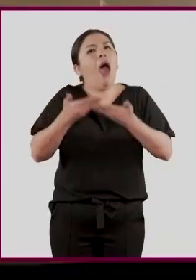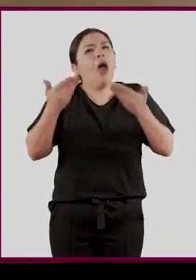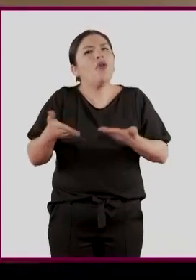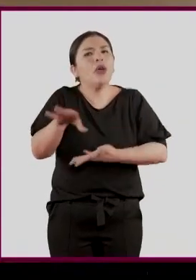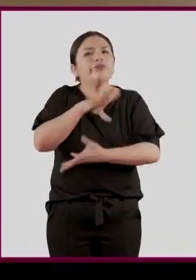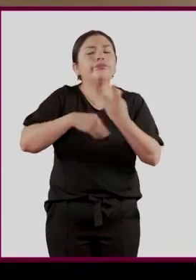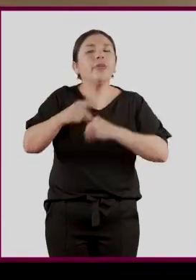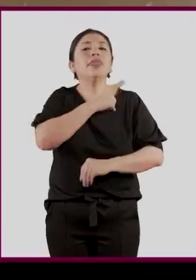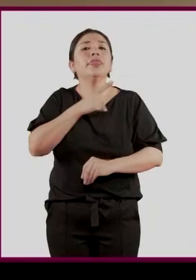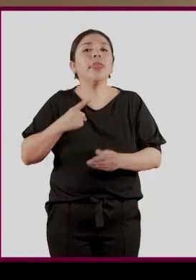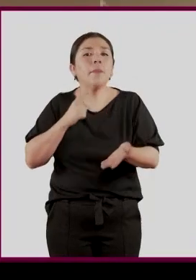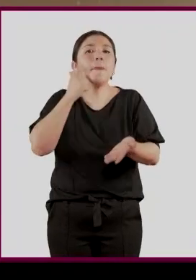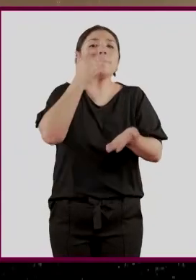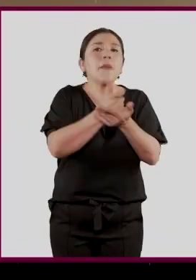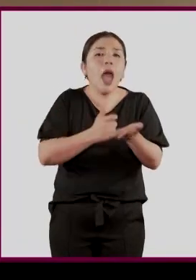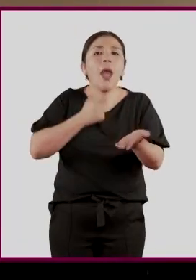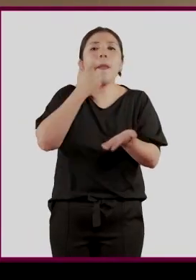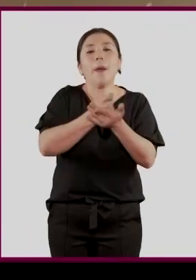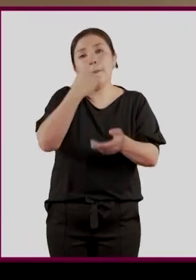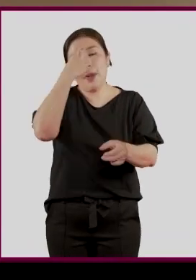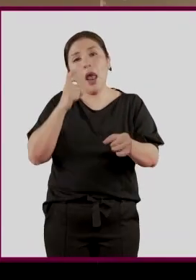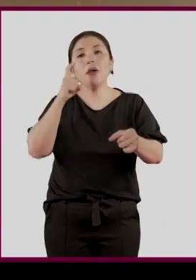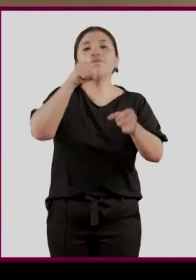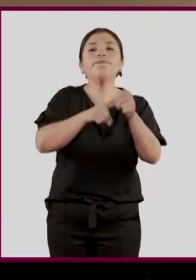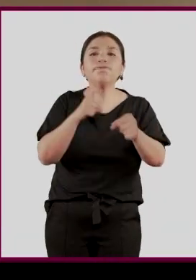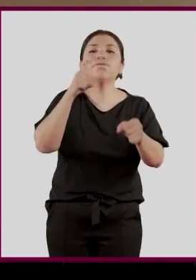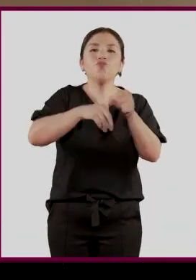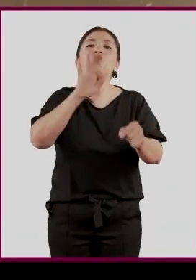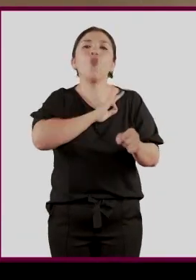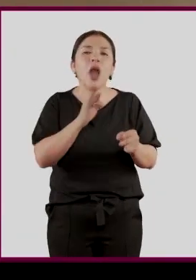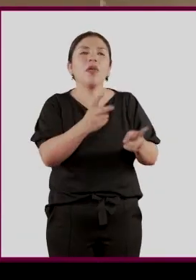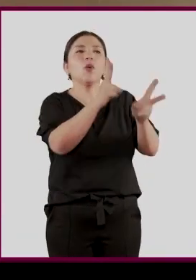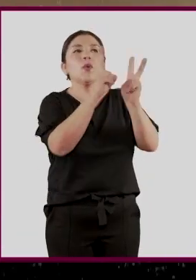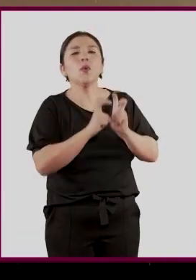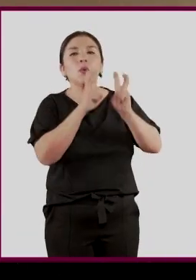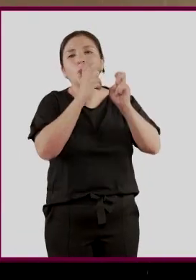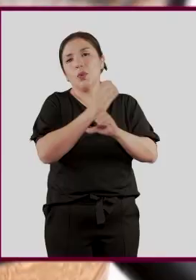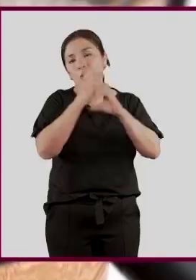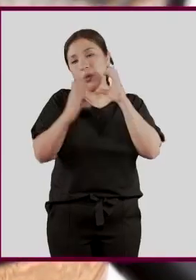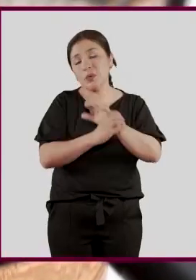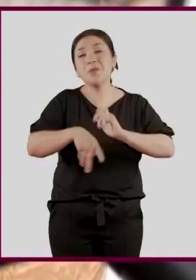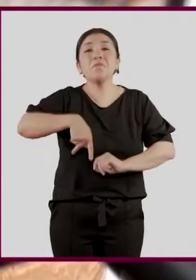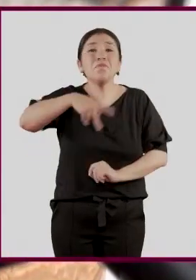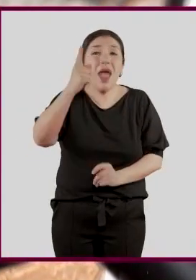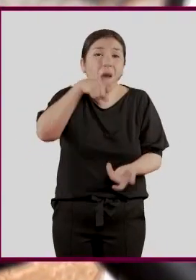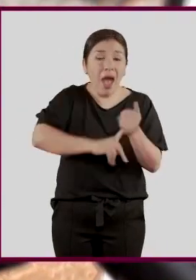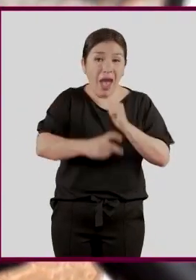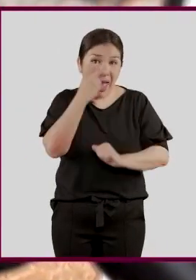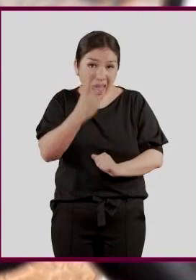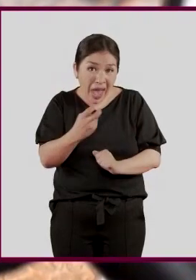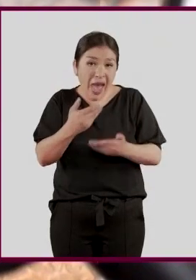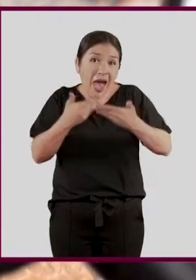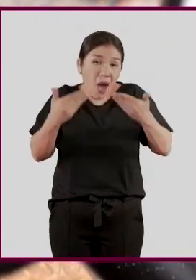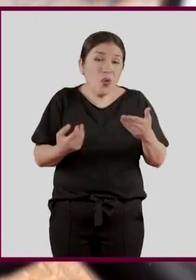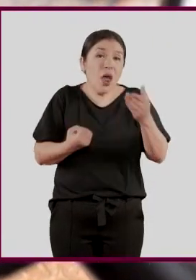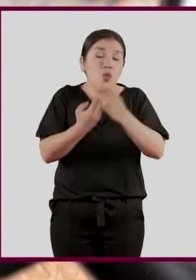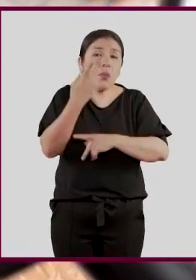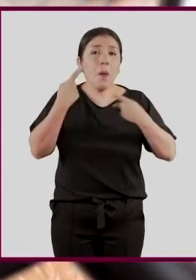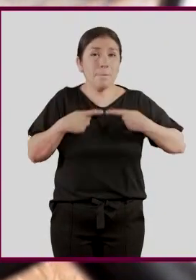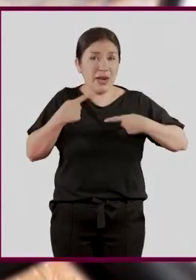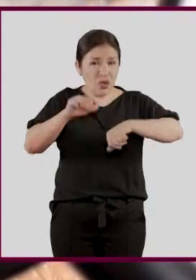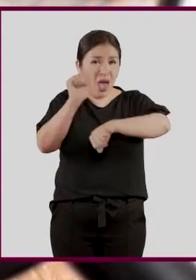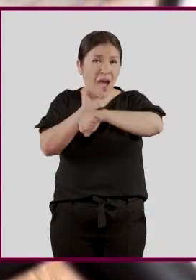un sitio donde se debe pagar por suscripción para obtener contenidos. Lo malo es que con este esquema